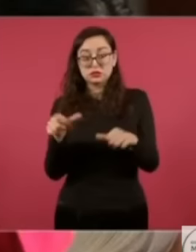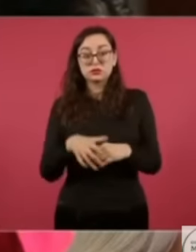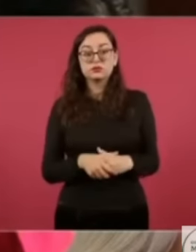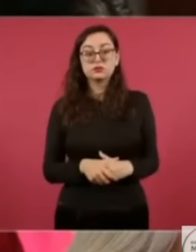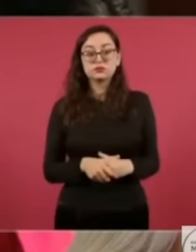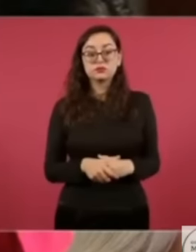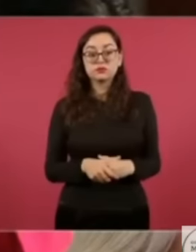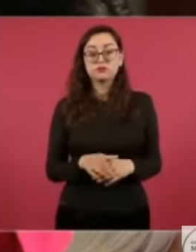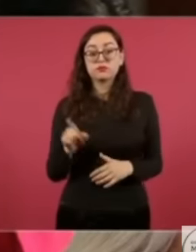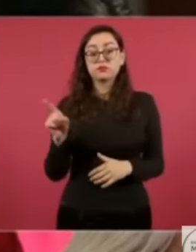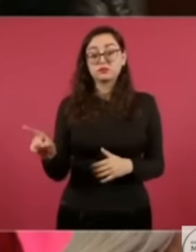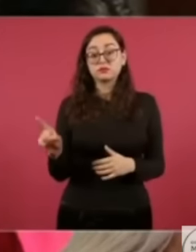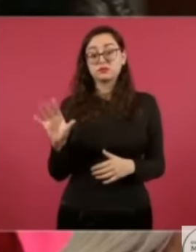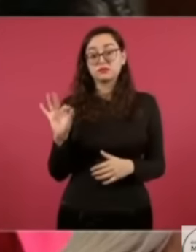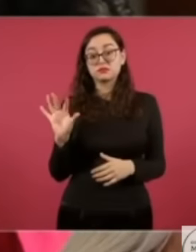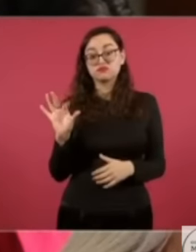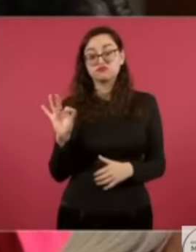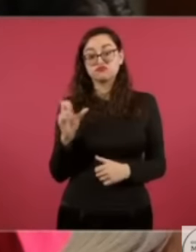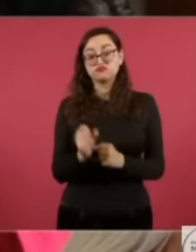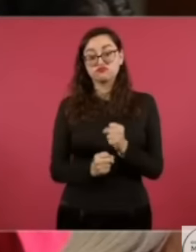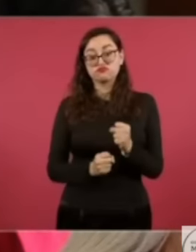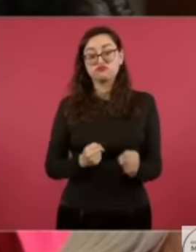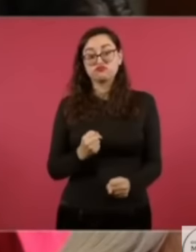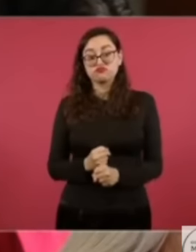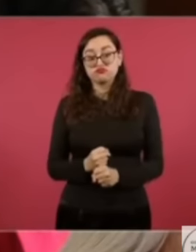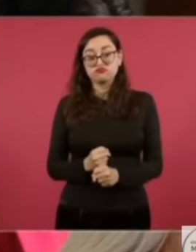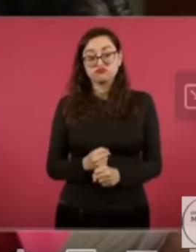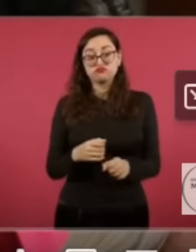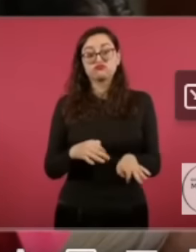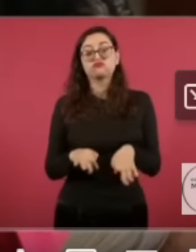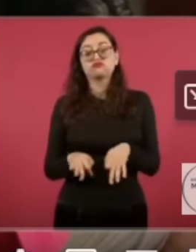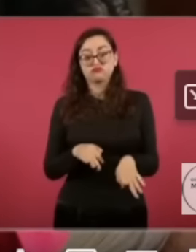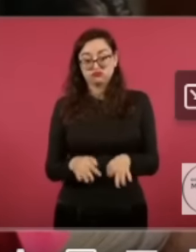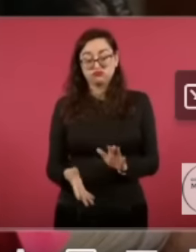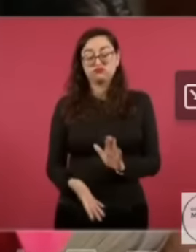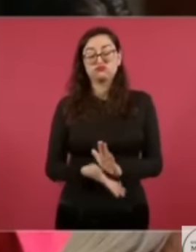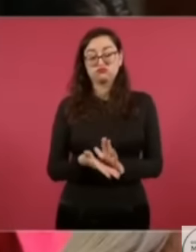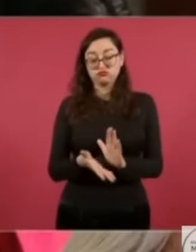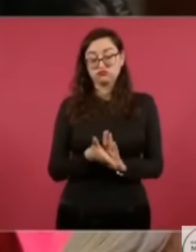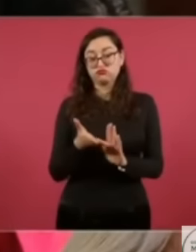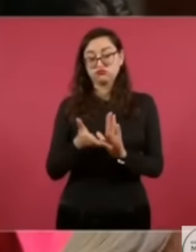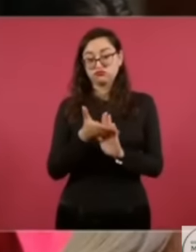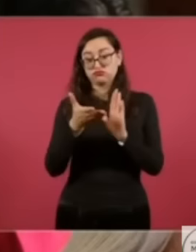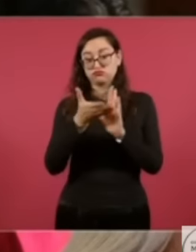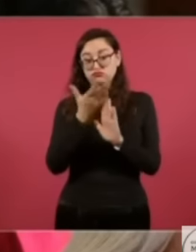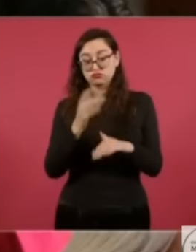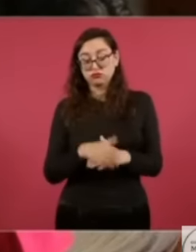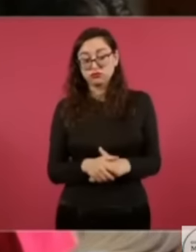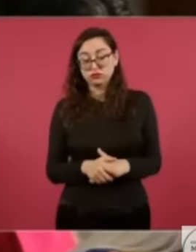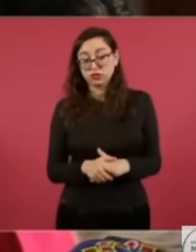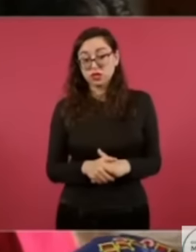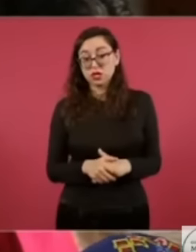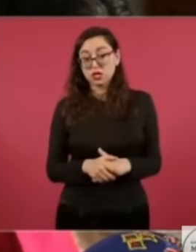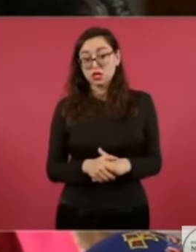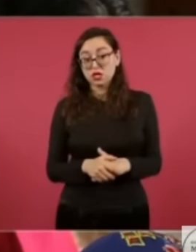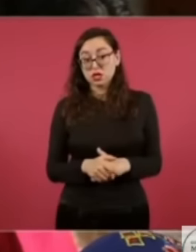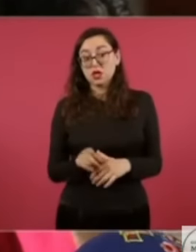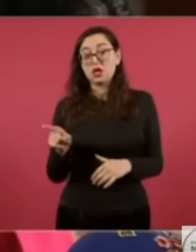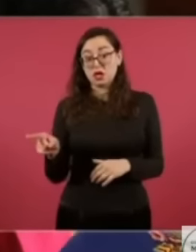Él pues ya tiene como 40 años, tiene más de 40 años en la industria de la construcción. Reina está durmiendo a los